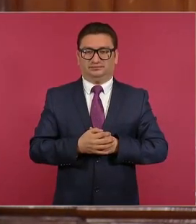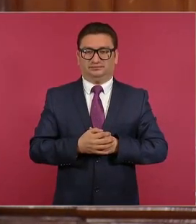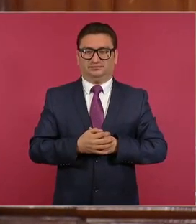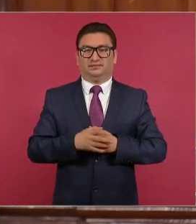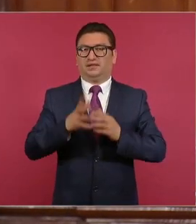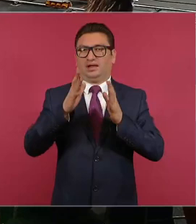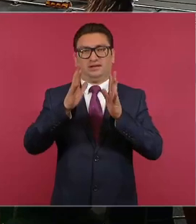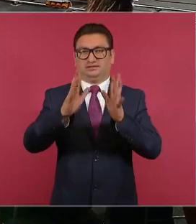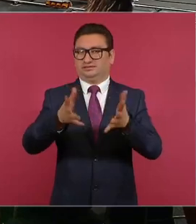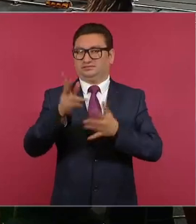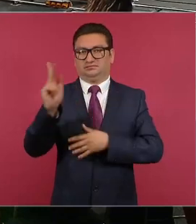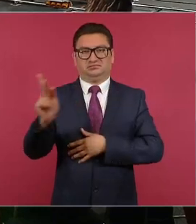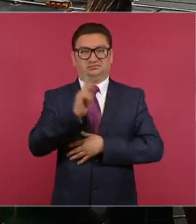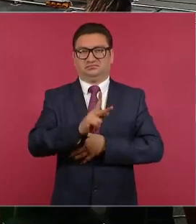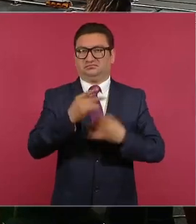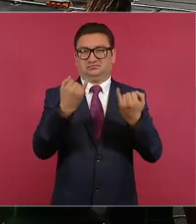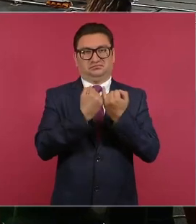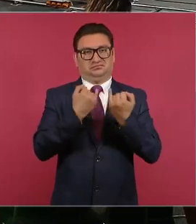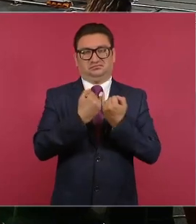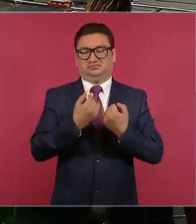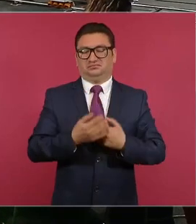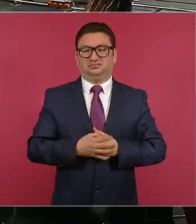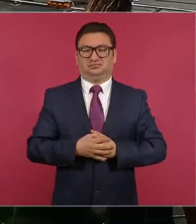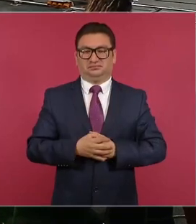Así está,